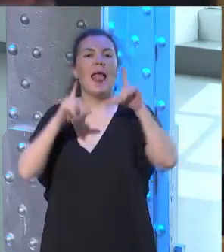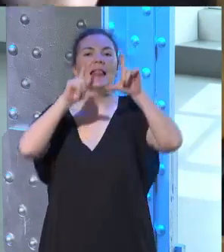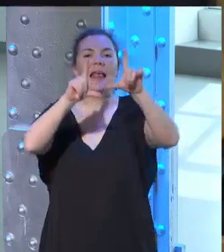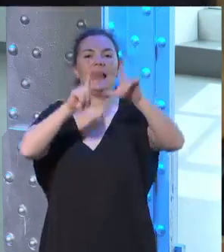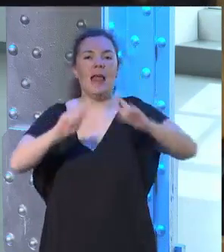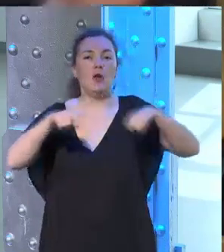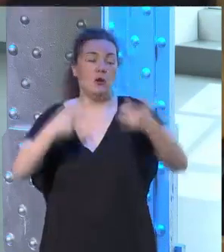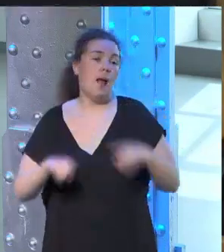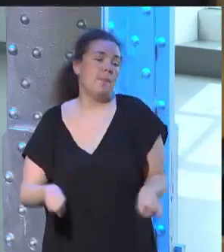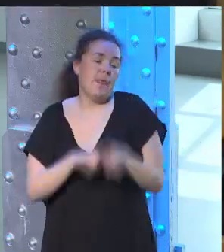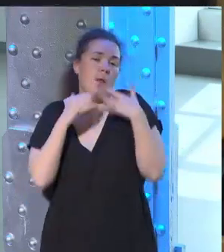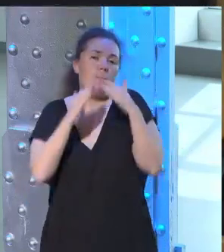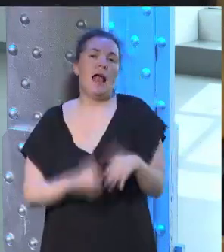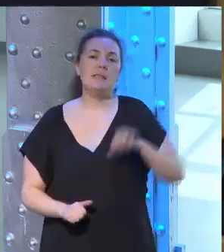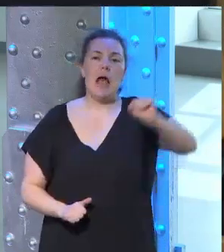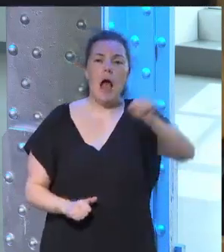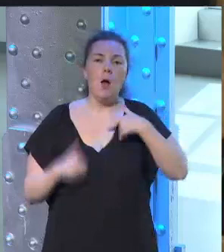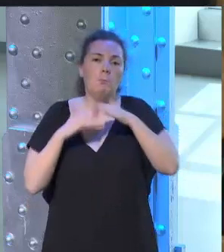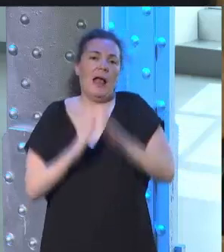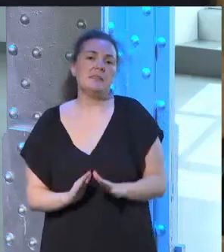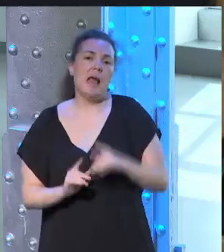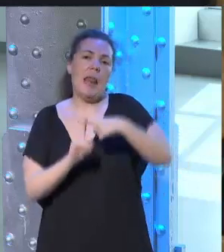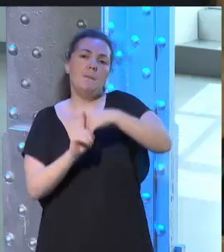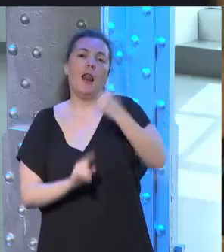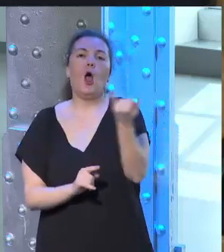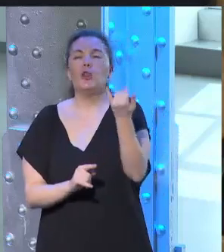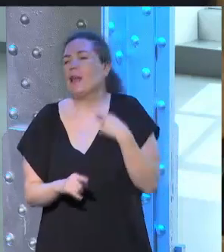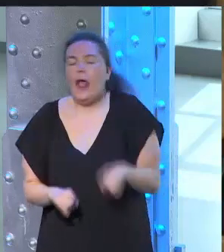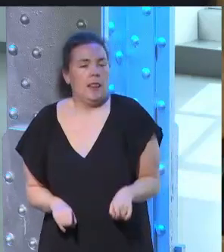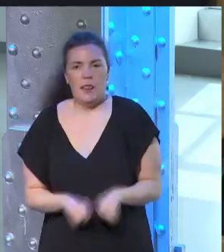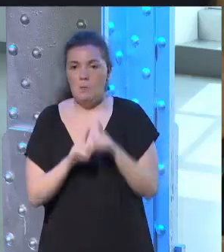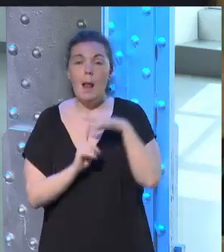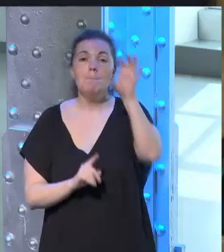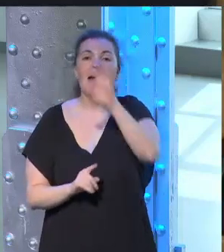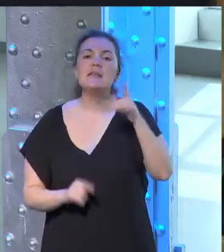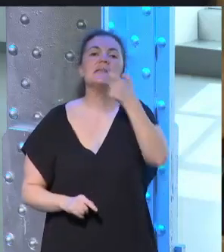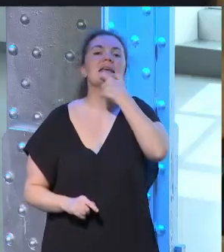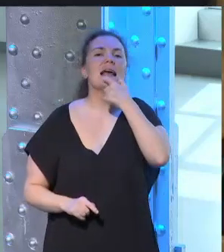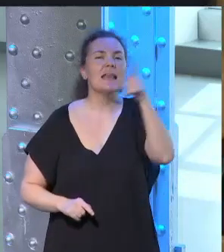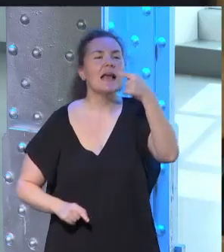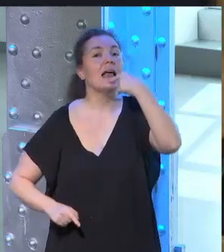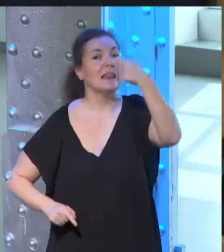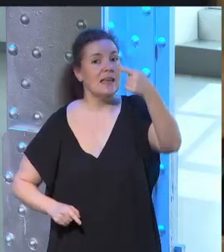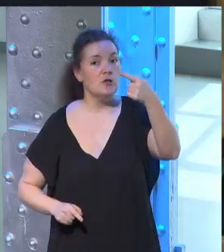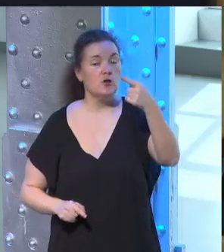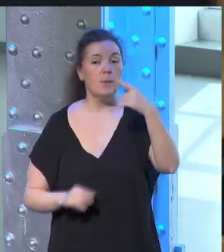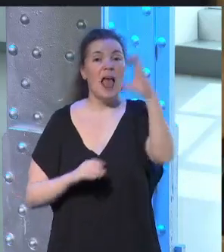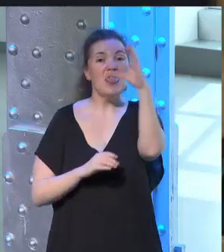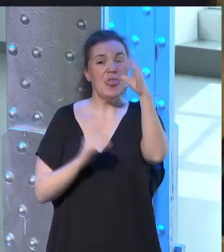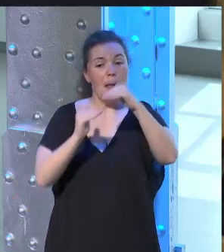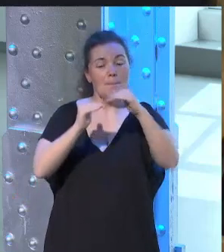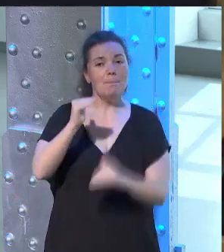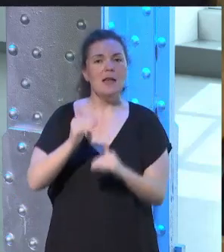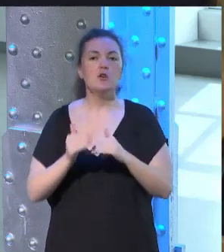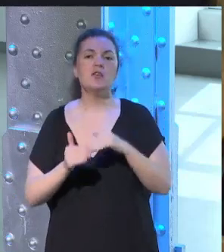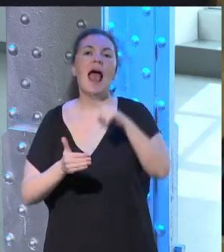porque da igual que tu casa sea A que sea J. Bueno, hay países, como Inglaterra, donde han dicho, oiga, por debajo de la C usted no puede